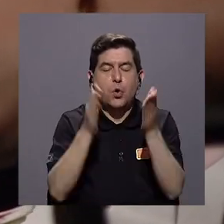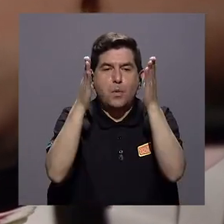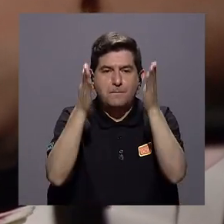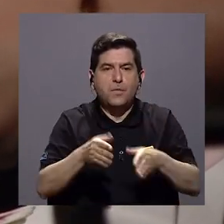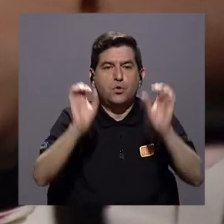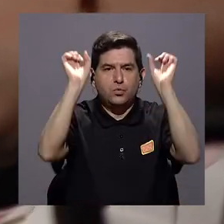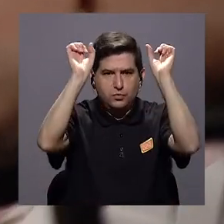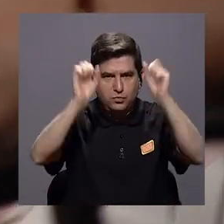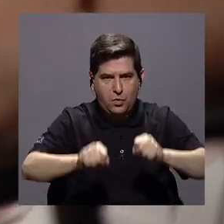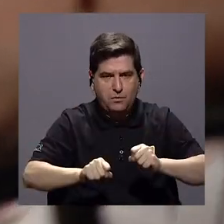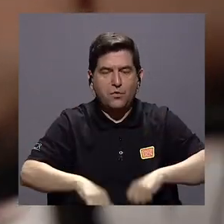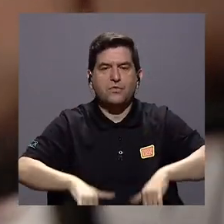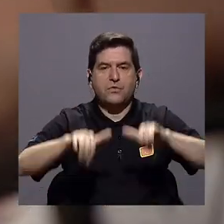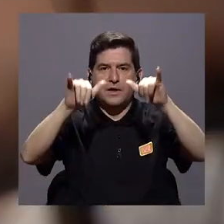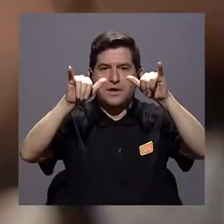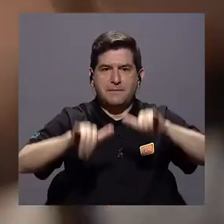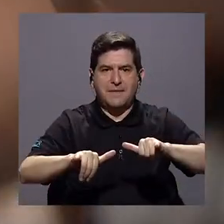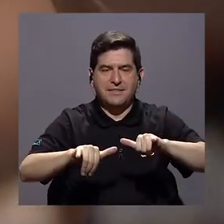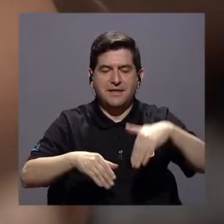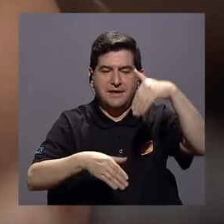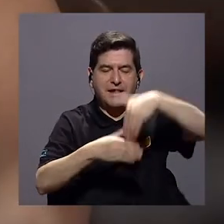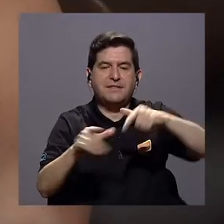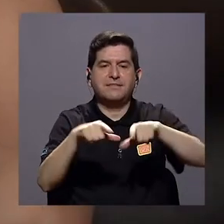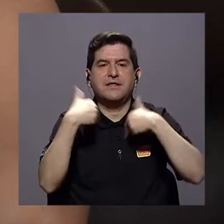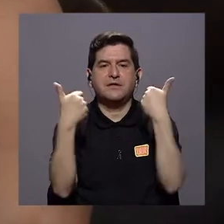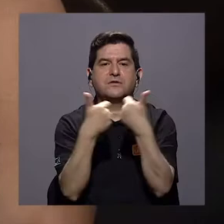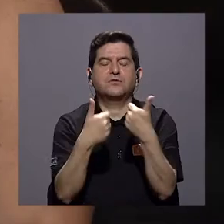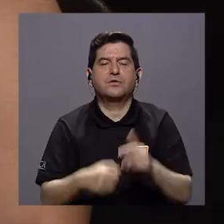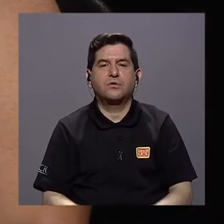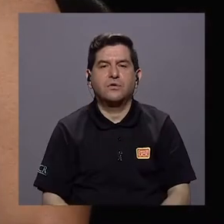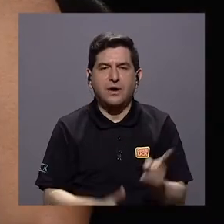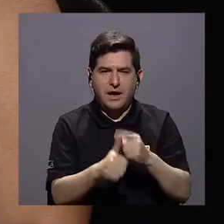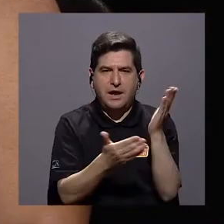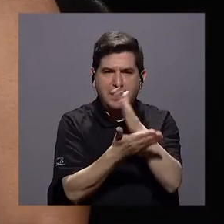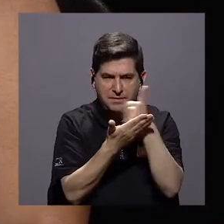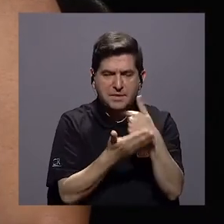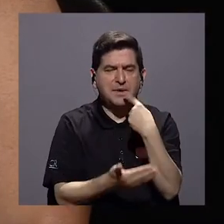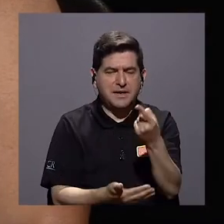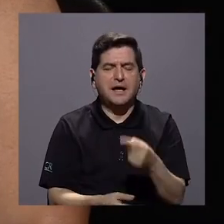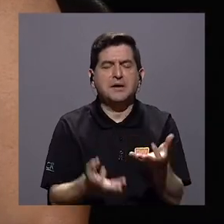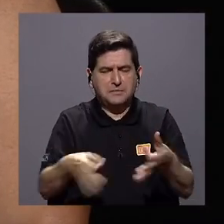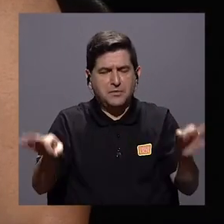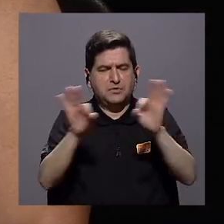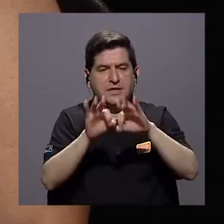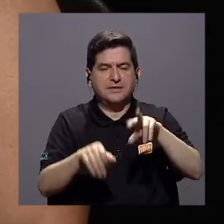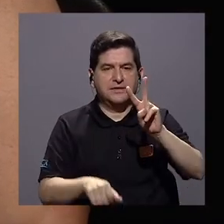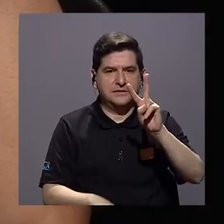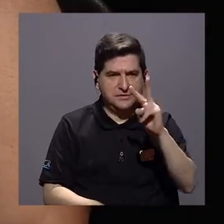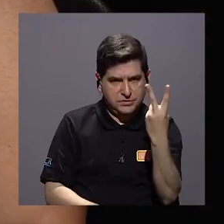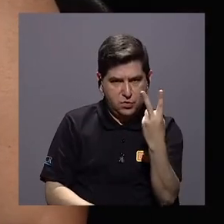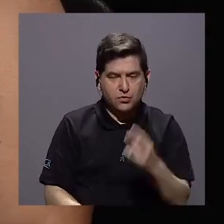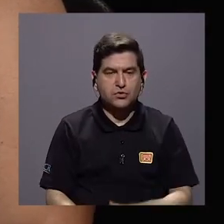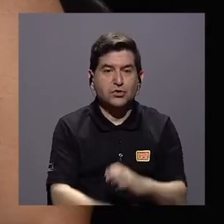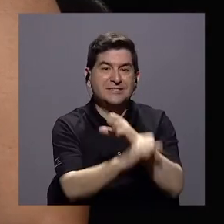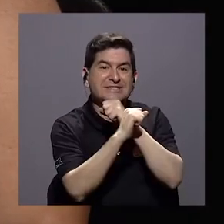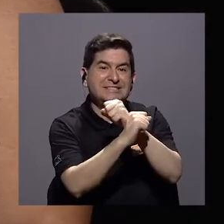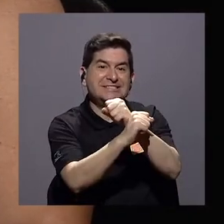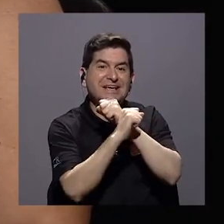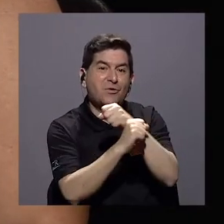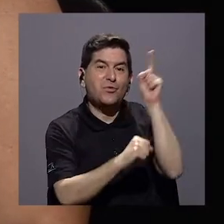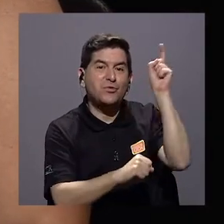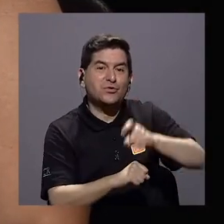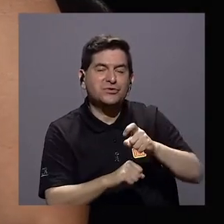financiamiento para que los productores puedan mantenerse dentro de este sector. Lo hablamos en el primer bloque, muy importante. Segundo,